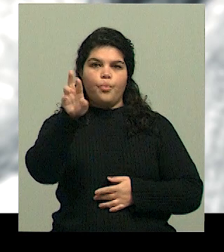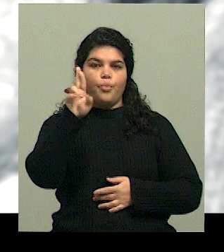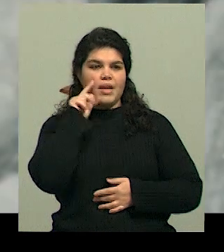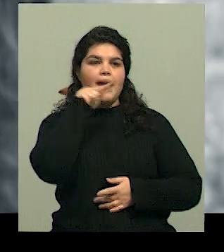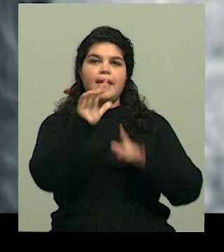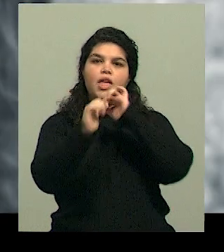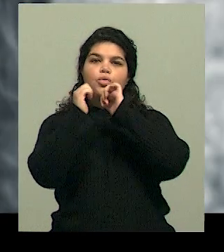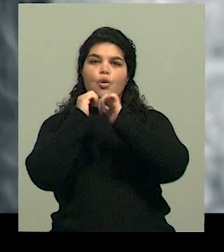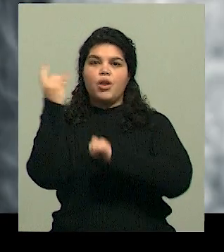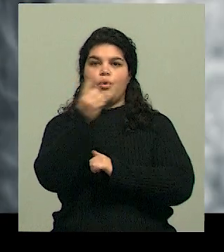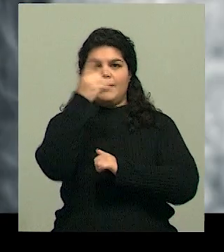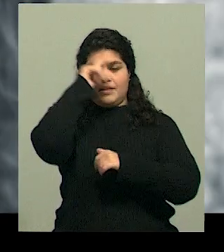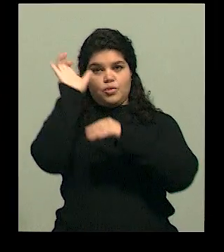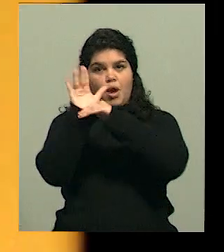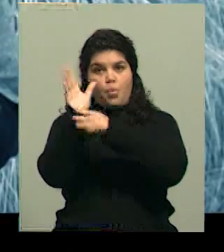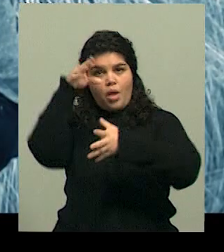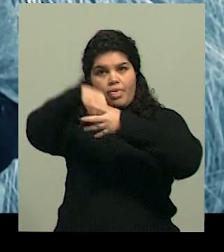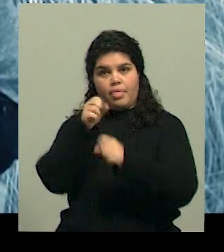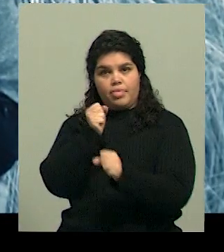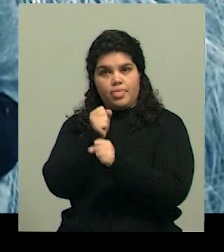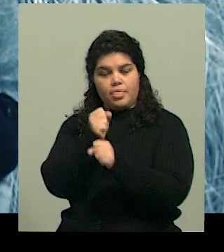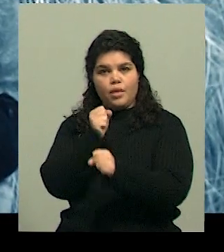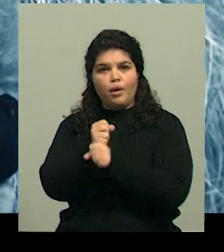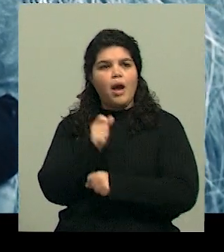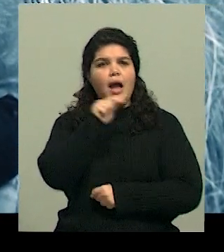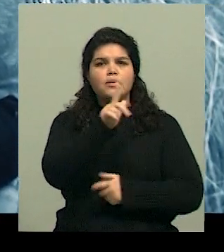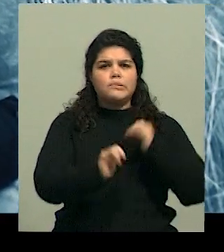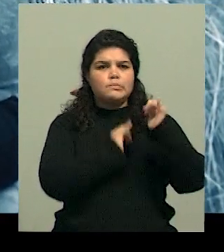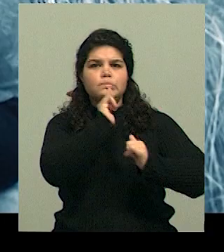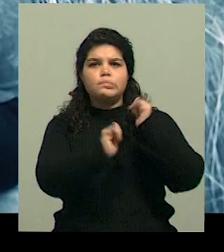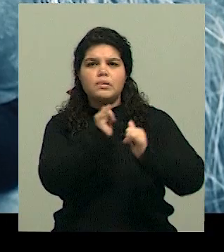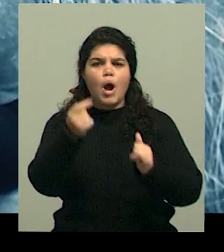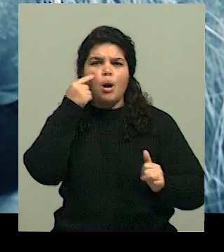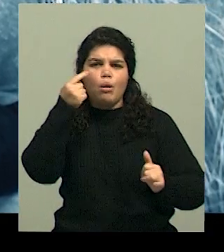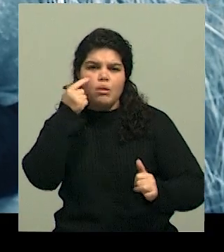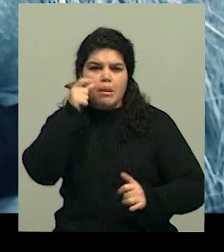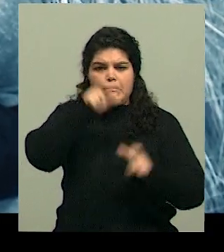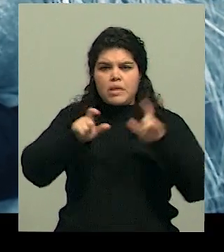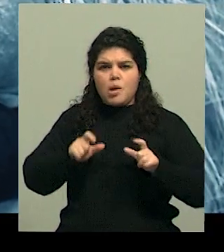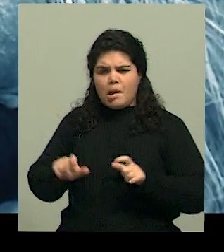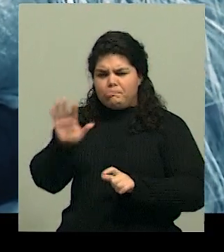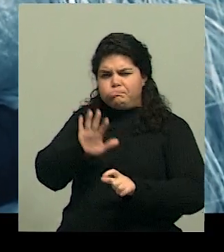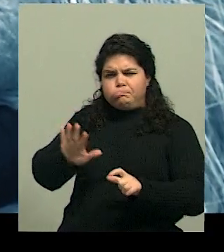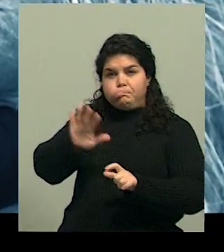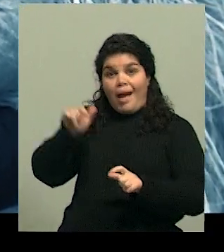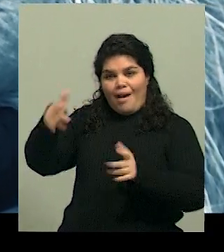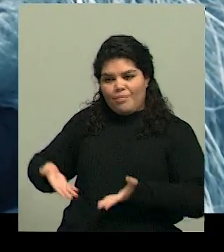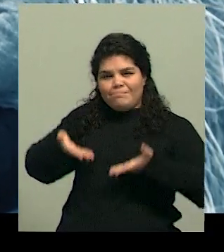historiadora de la Universidad Nacional de Cuyo, para conocer a las personas invisibilizadas de nuestra